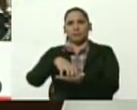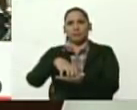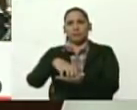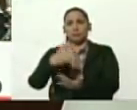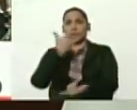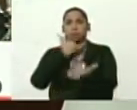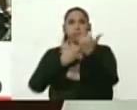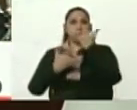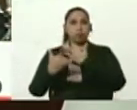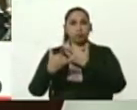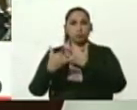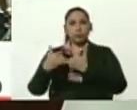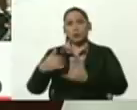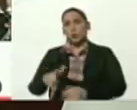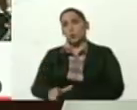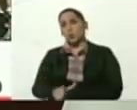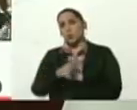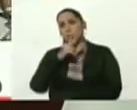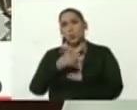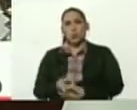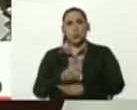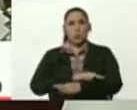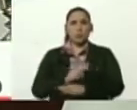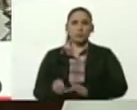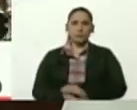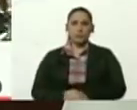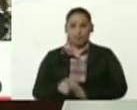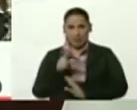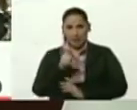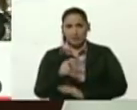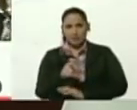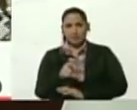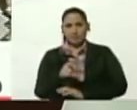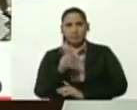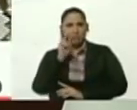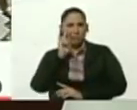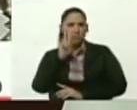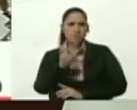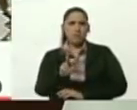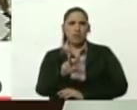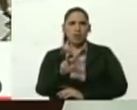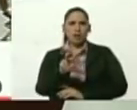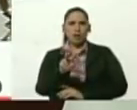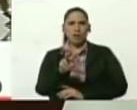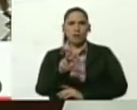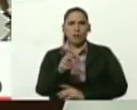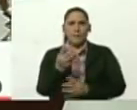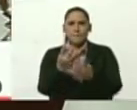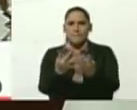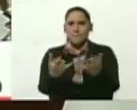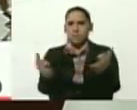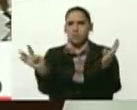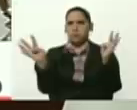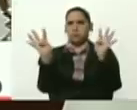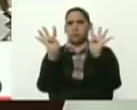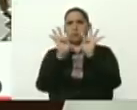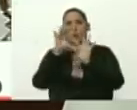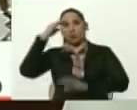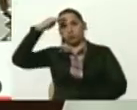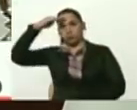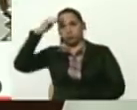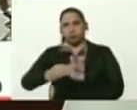fallido pero grave. Allí aparecieron rodeados de soldados